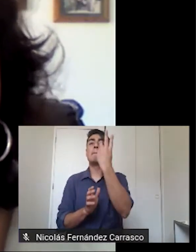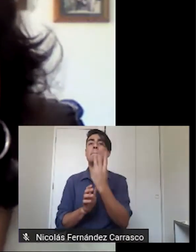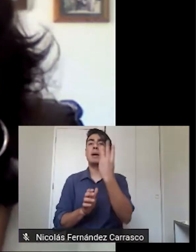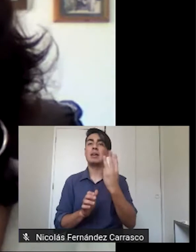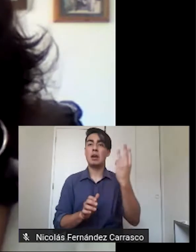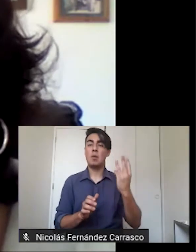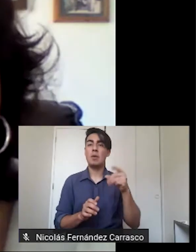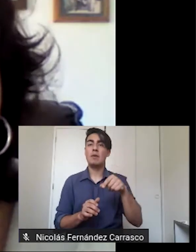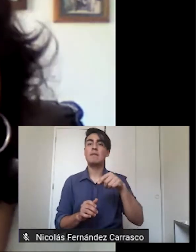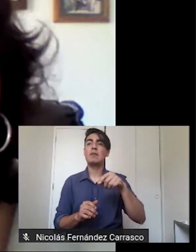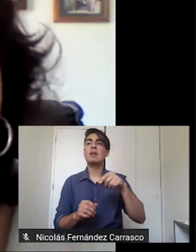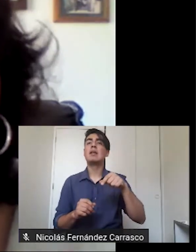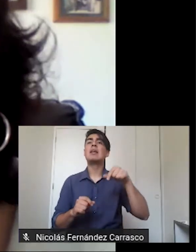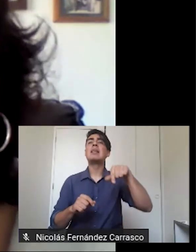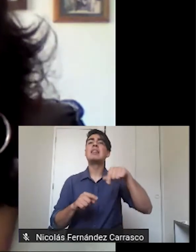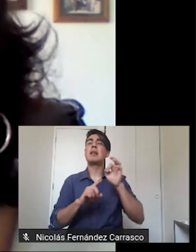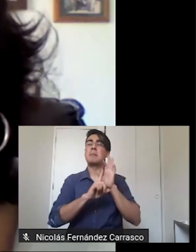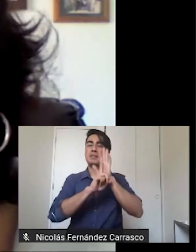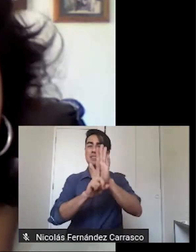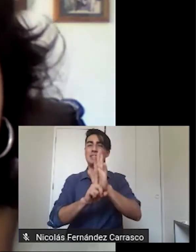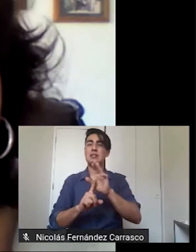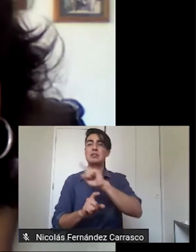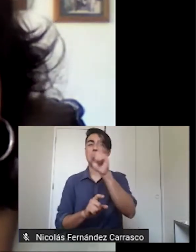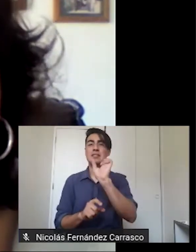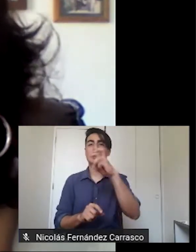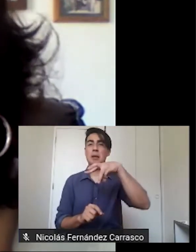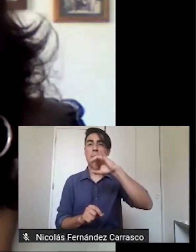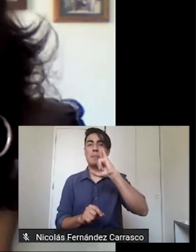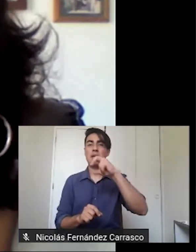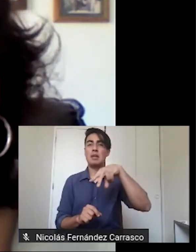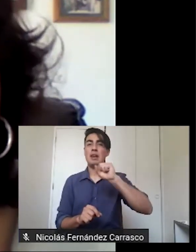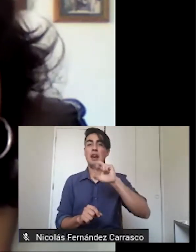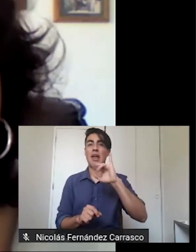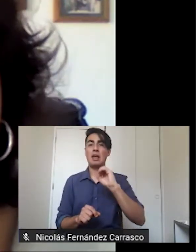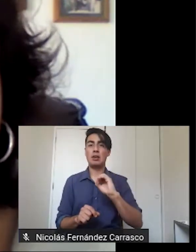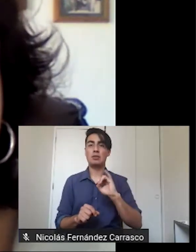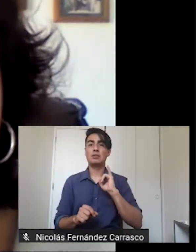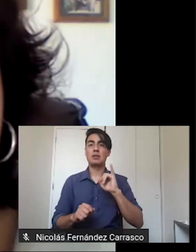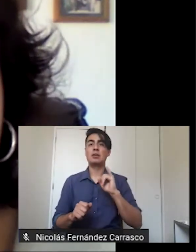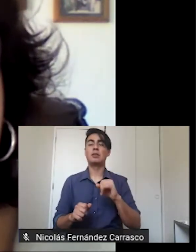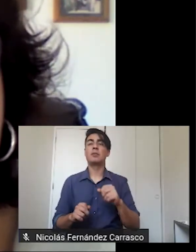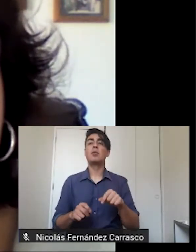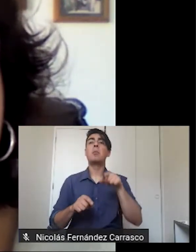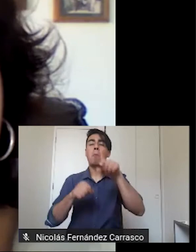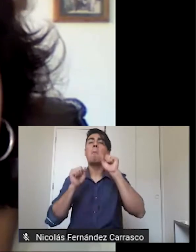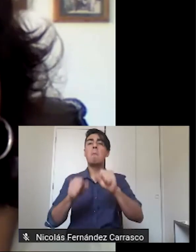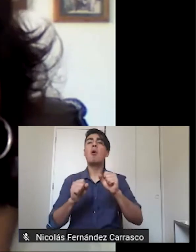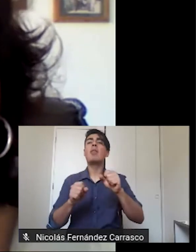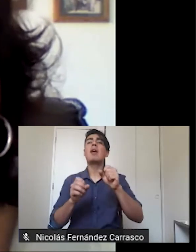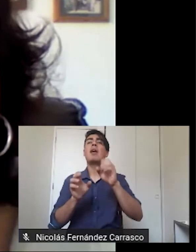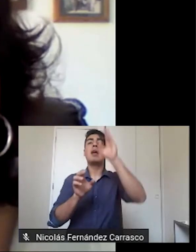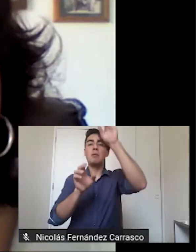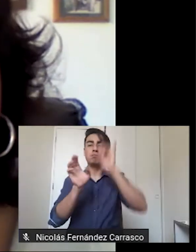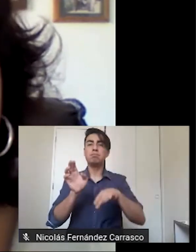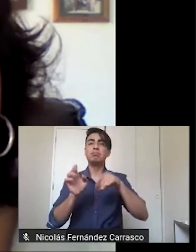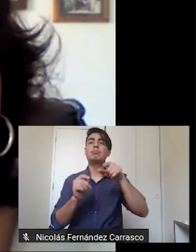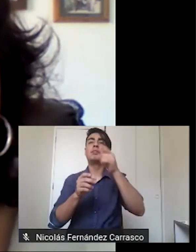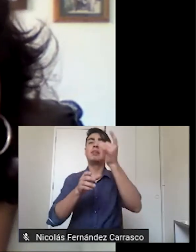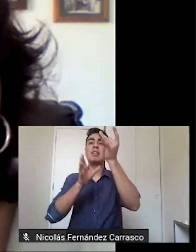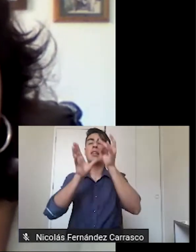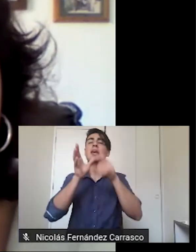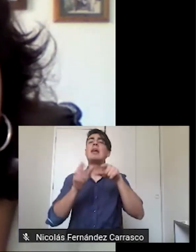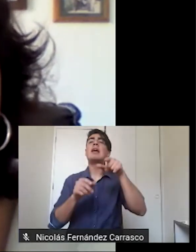web del seminario. Ustedes también pueden descargar el manual que Alfredo comentó. Bueno, vamos a